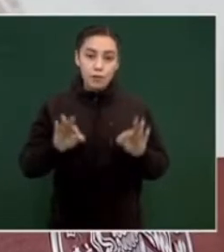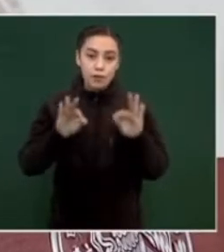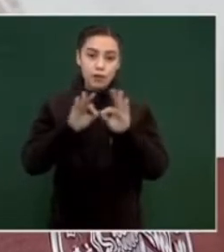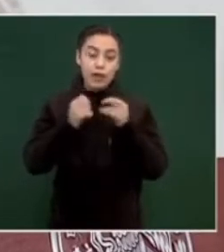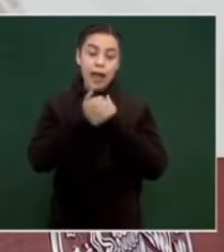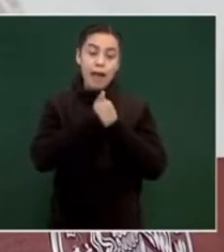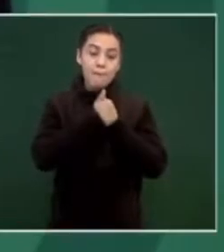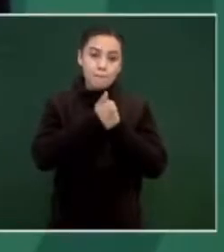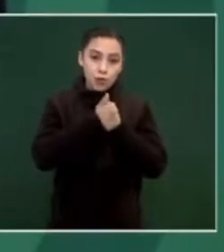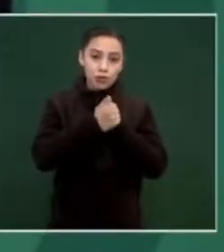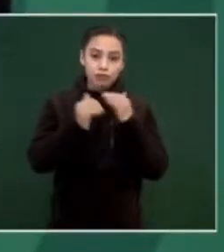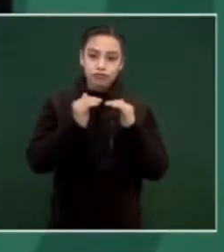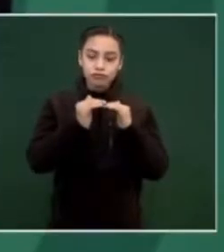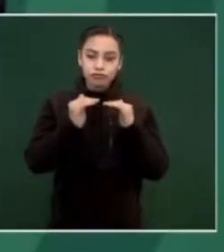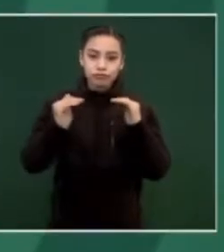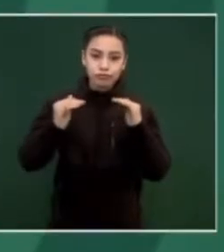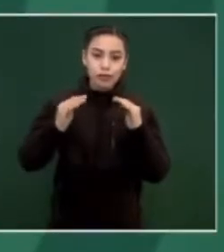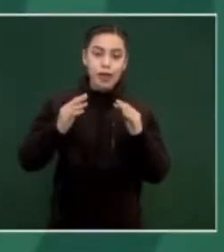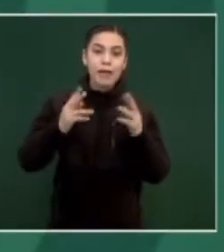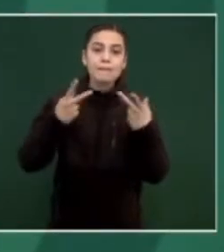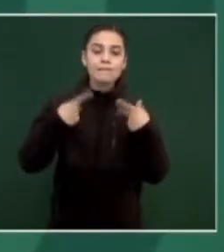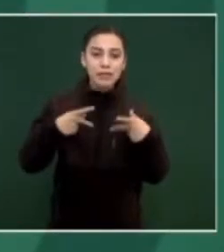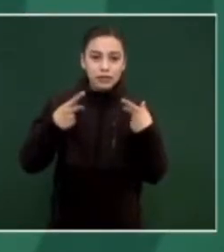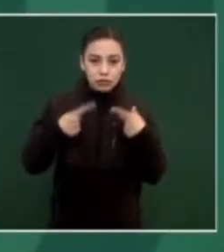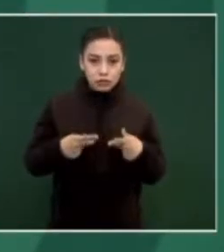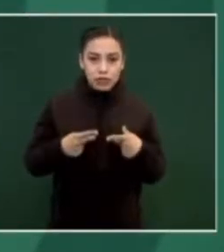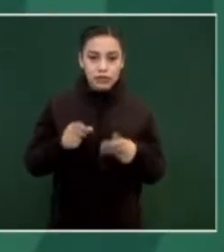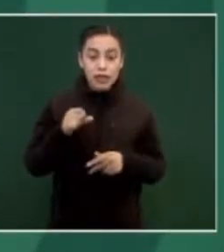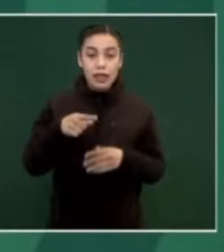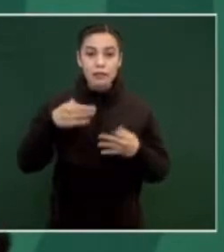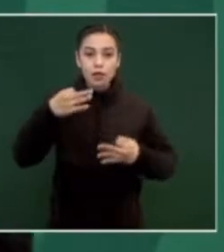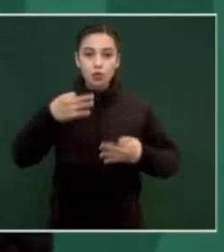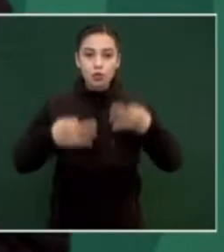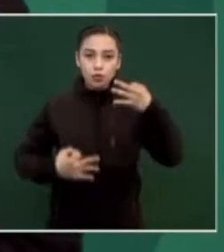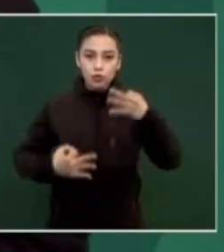uno de estos representantes de